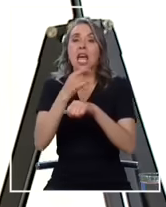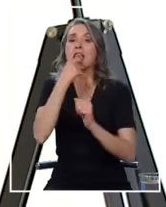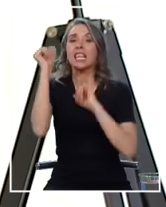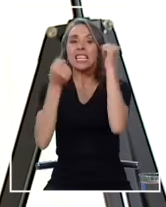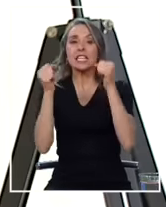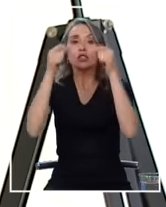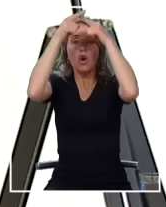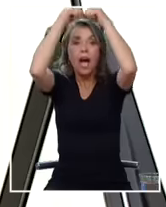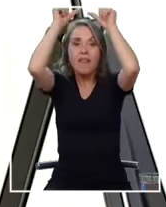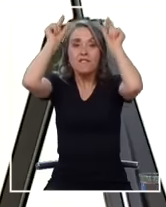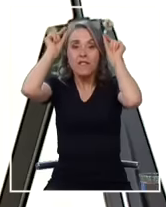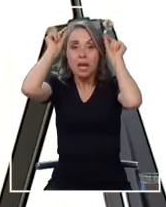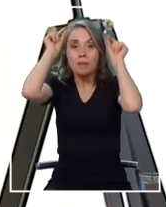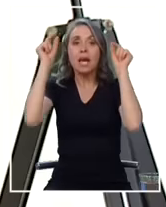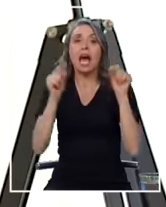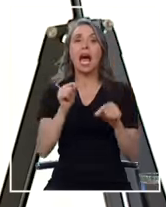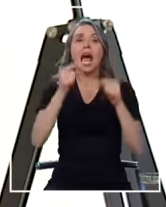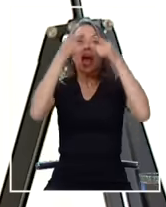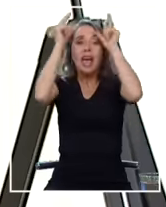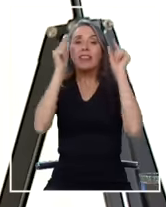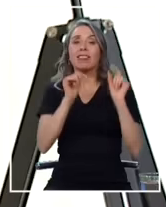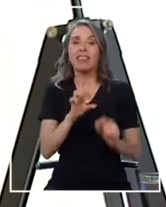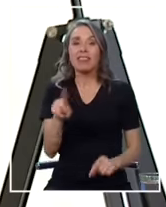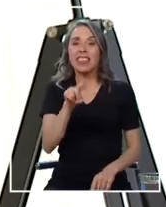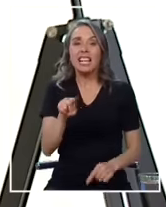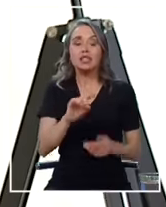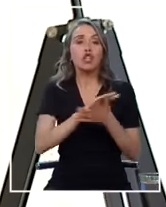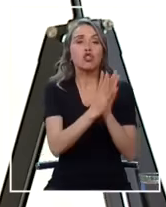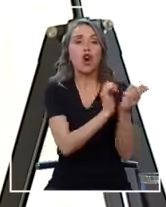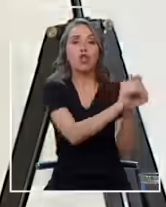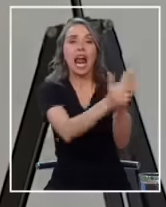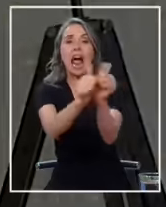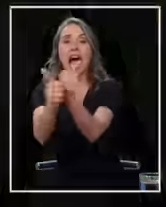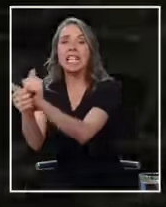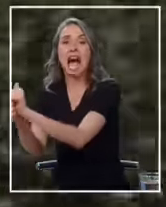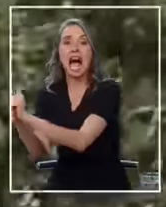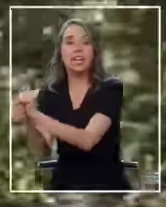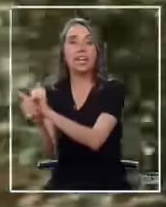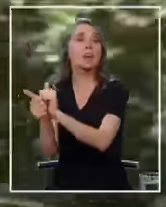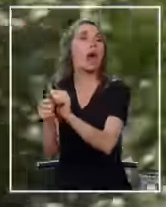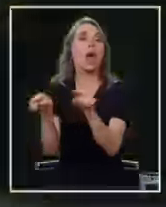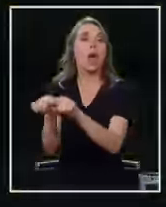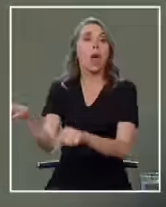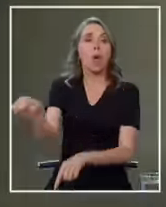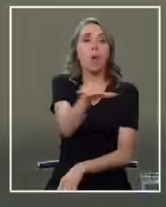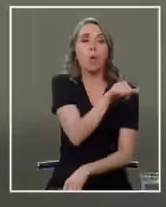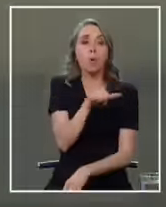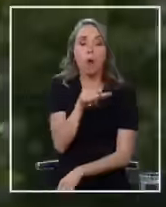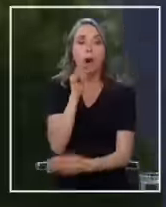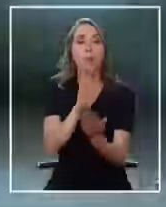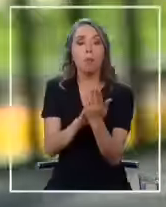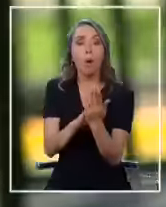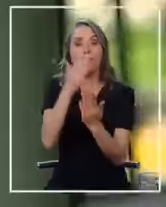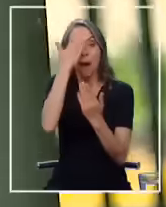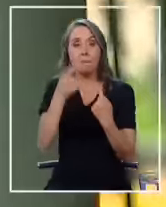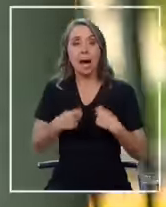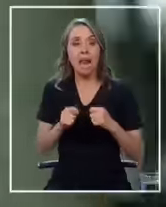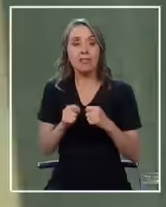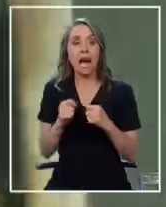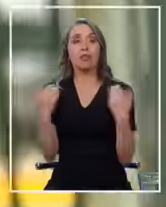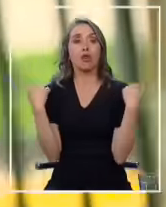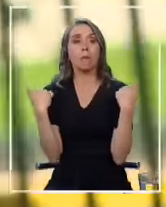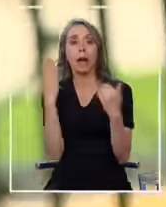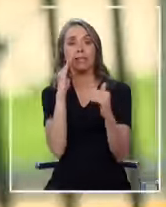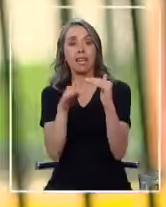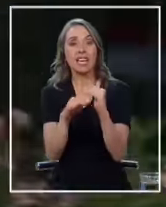kinesiología, enfermería, los TENS, es todo. Todo ese maltrato. Existe evidencia que los malos tratos en internados